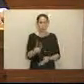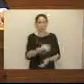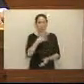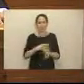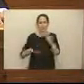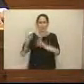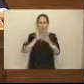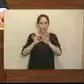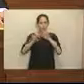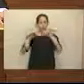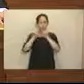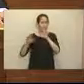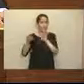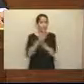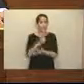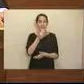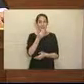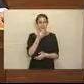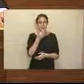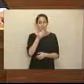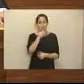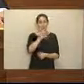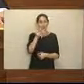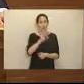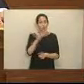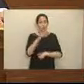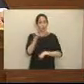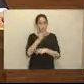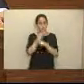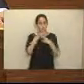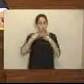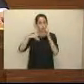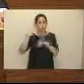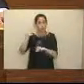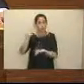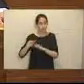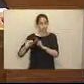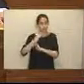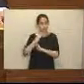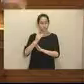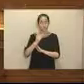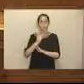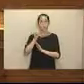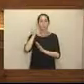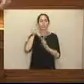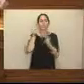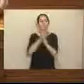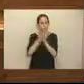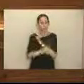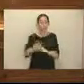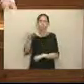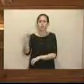entidades cualquiera, que reciban financiación de más de un 40% de fondos públicos, que no tengan solo que explicar a qué dedican esos